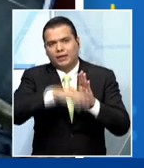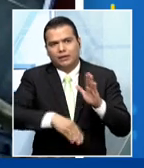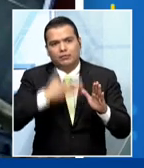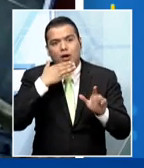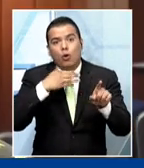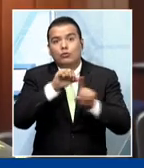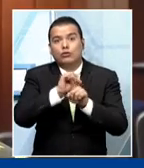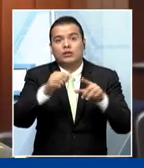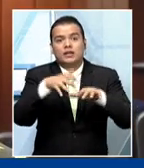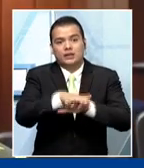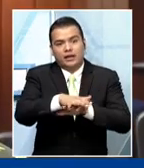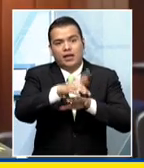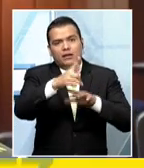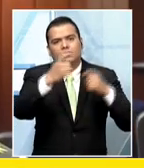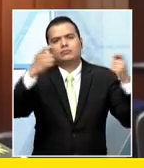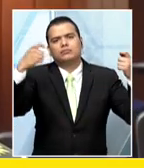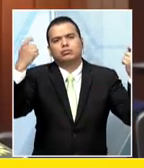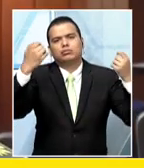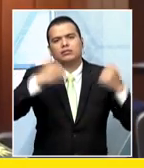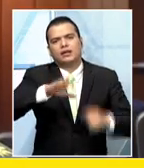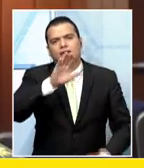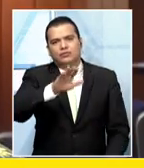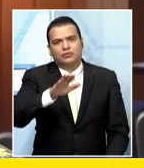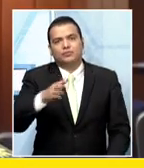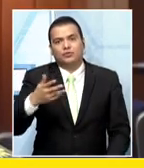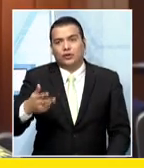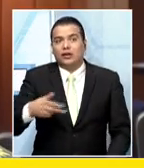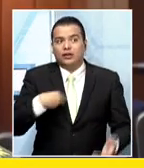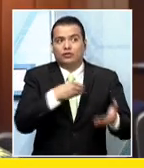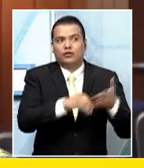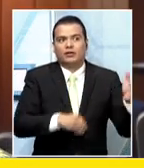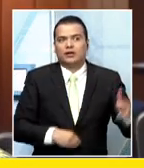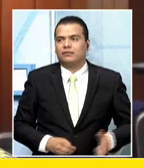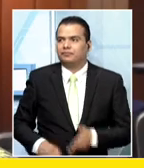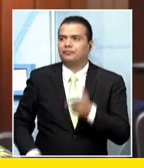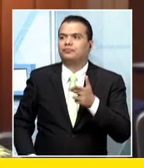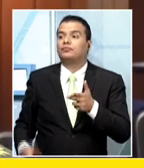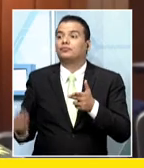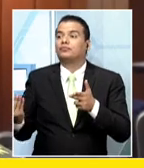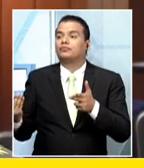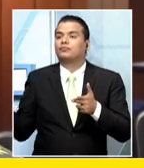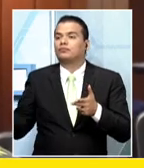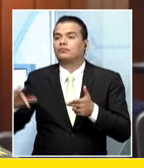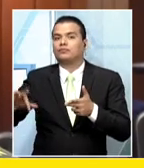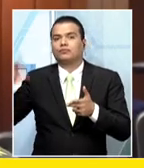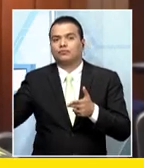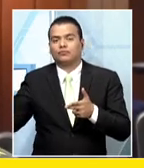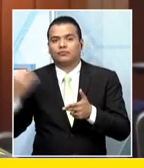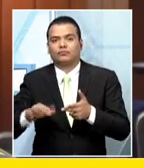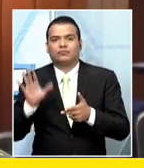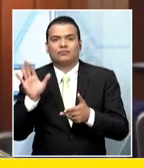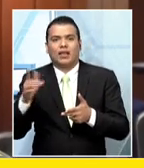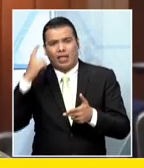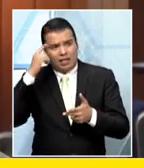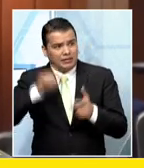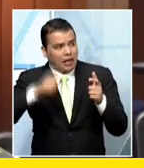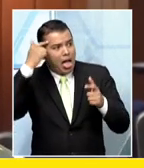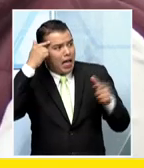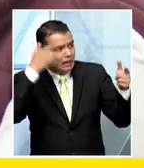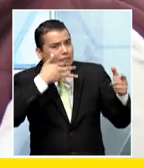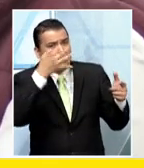redes sociales. Estas armas son utilizadas para intimidar a los ciudadanos, para cometer diferentes tipos de delitos, principalmente hablamos del tema de